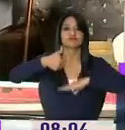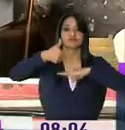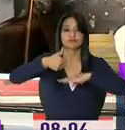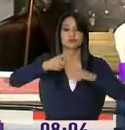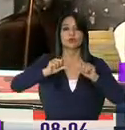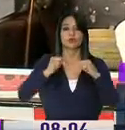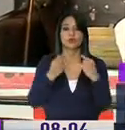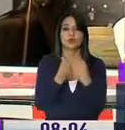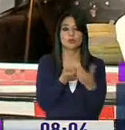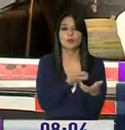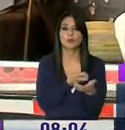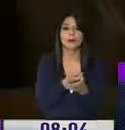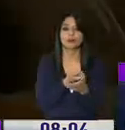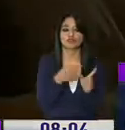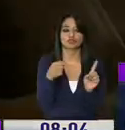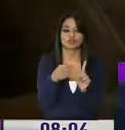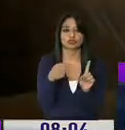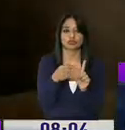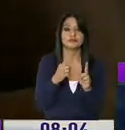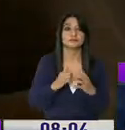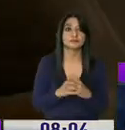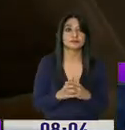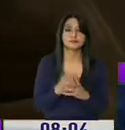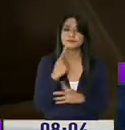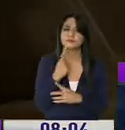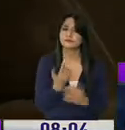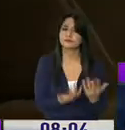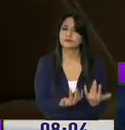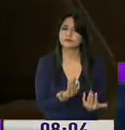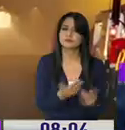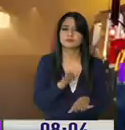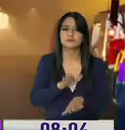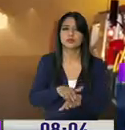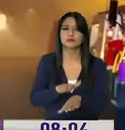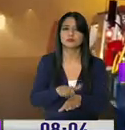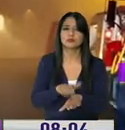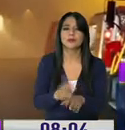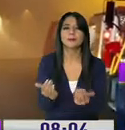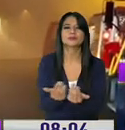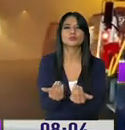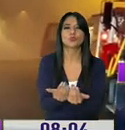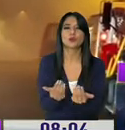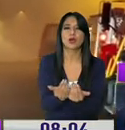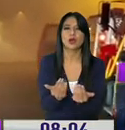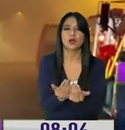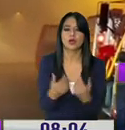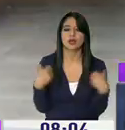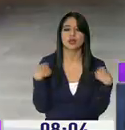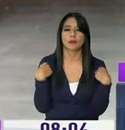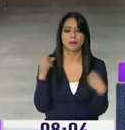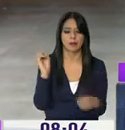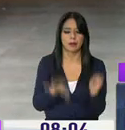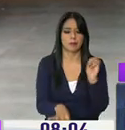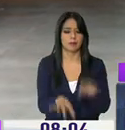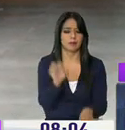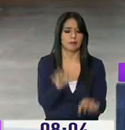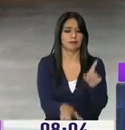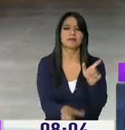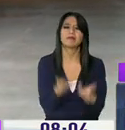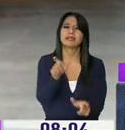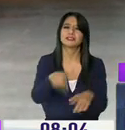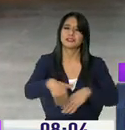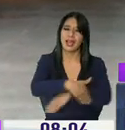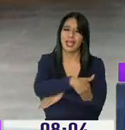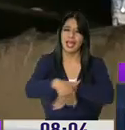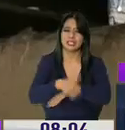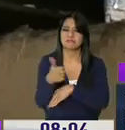Bomberos, Josué Arizaga, el fuego se habría dado debido a la quema de basura y ropa, aparentemente de personas en situación